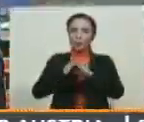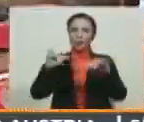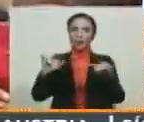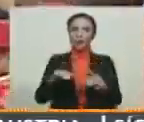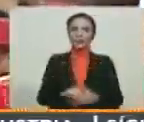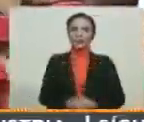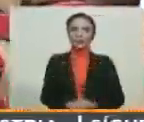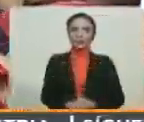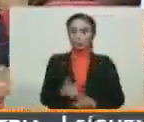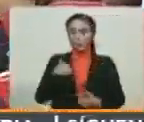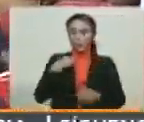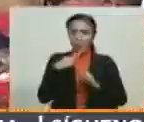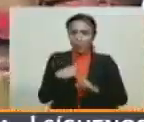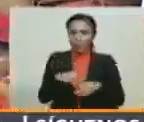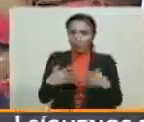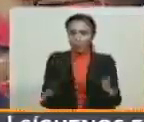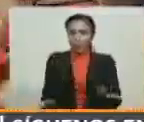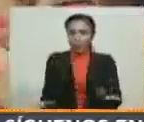vivo